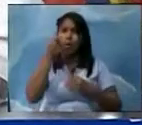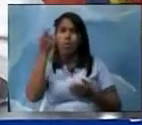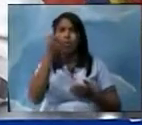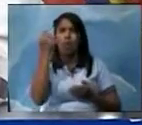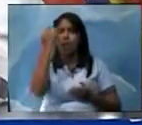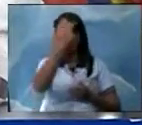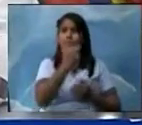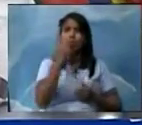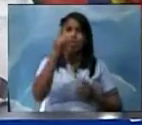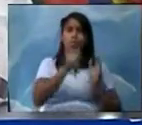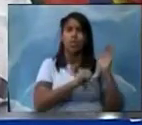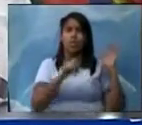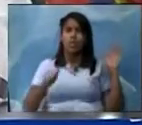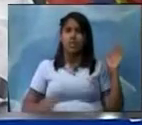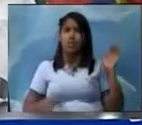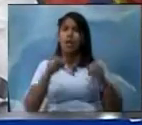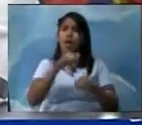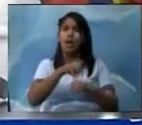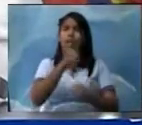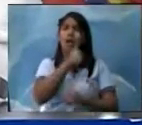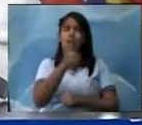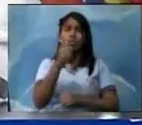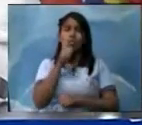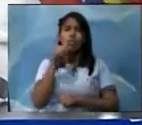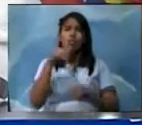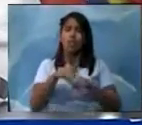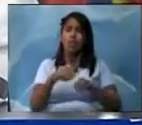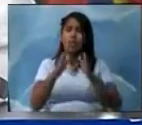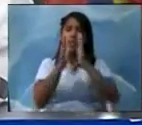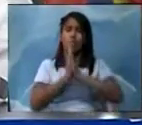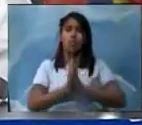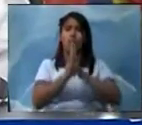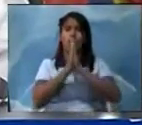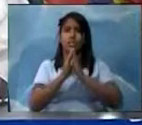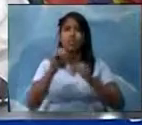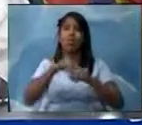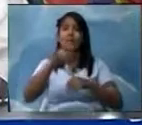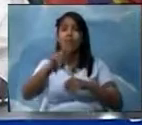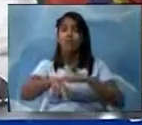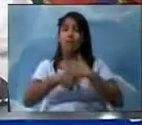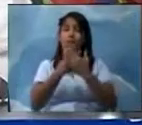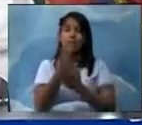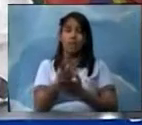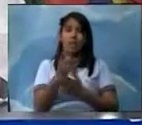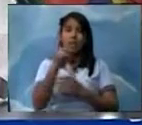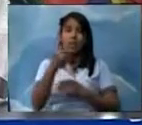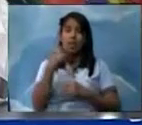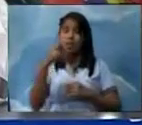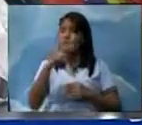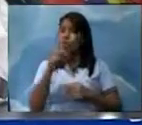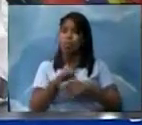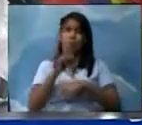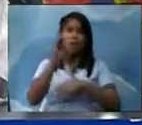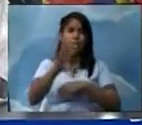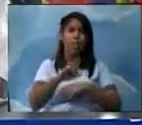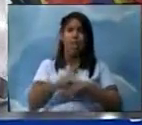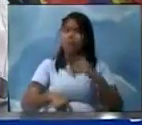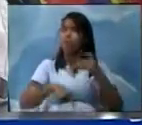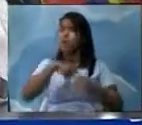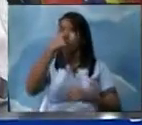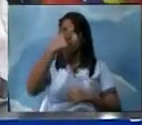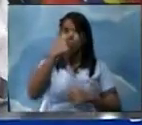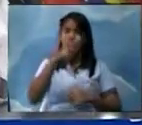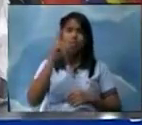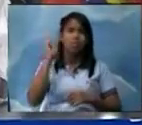el rostro del señor en ayuno en oración en vigilia y él no nos va a dejar